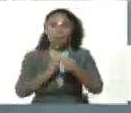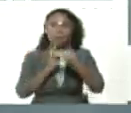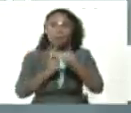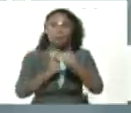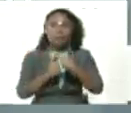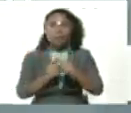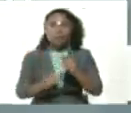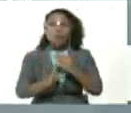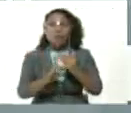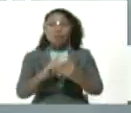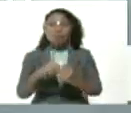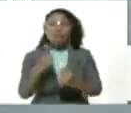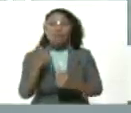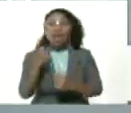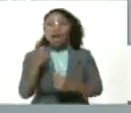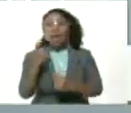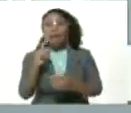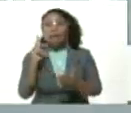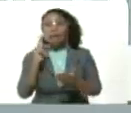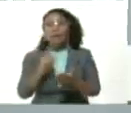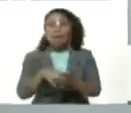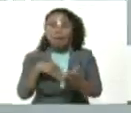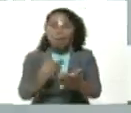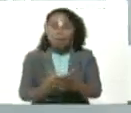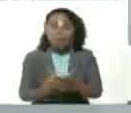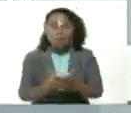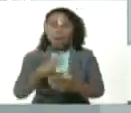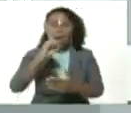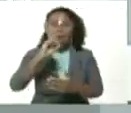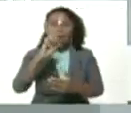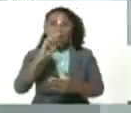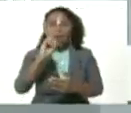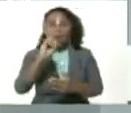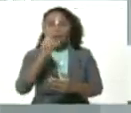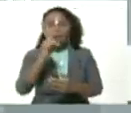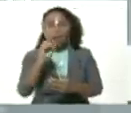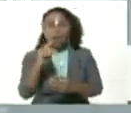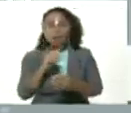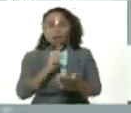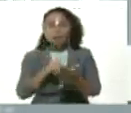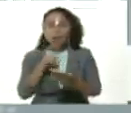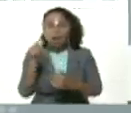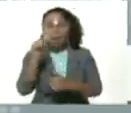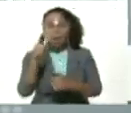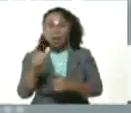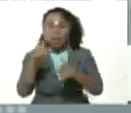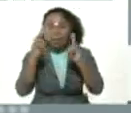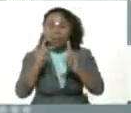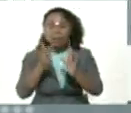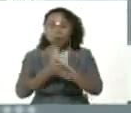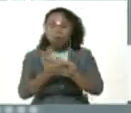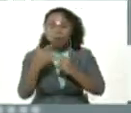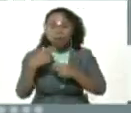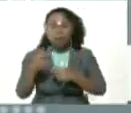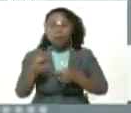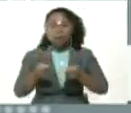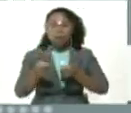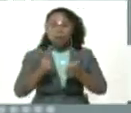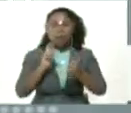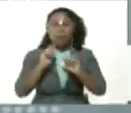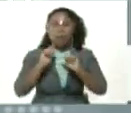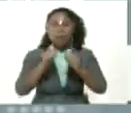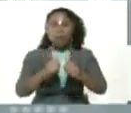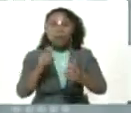Todavía nos falta por llegar hasta el sector El Corozo para llevar agua potable en cisternas. Sin embargo, ya comenzó a